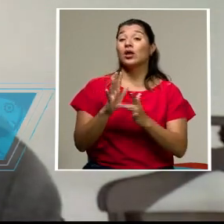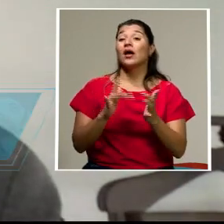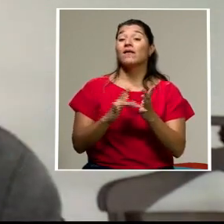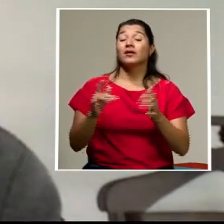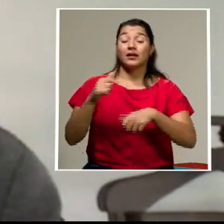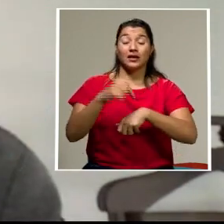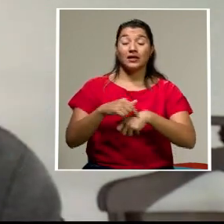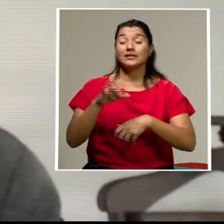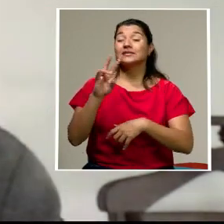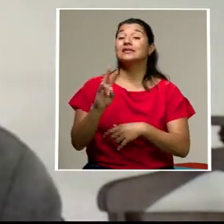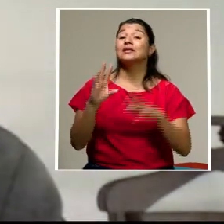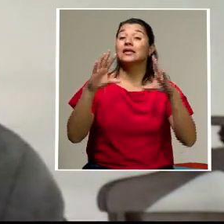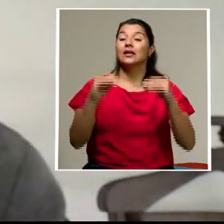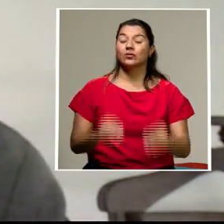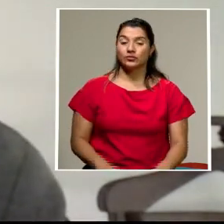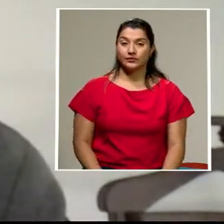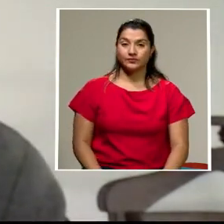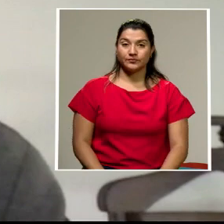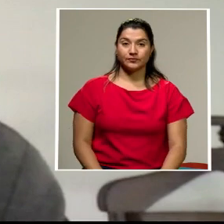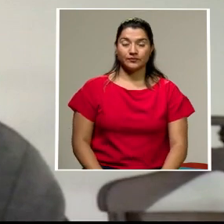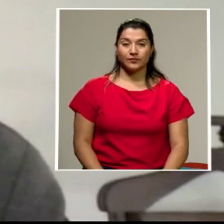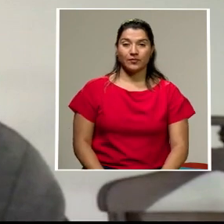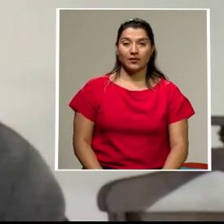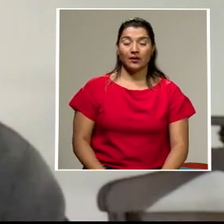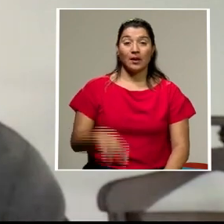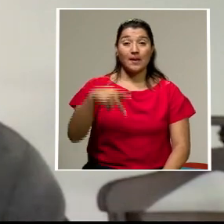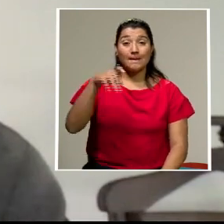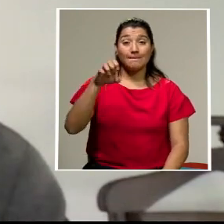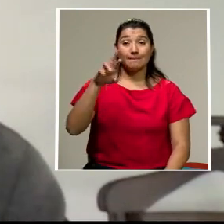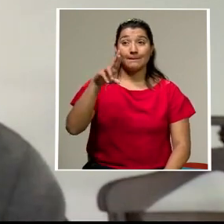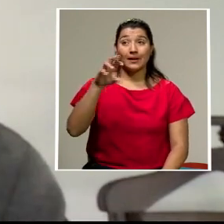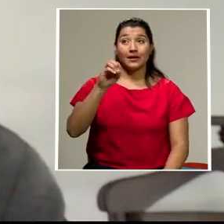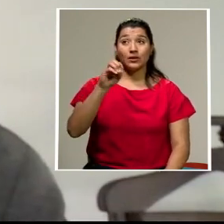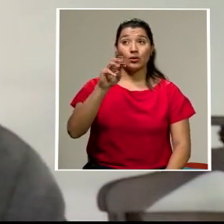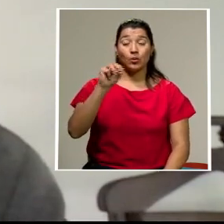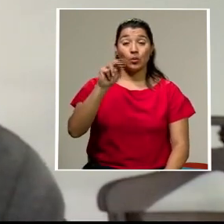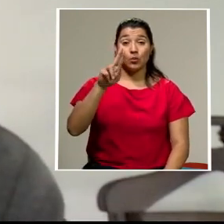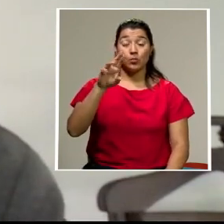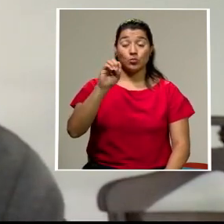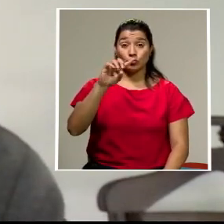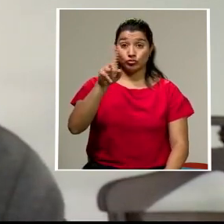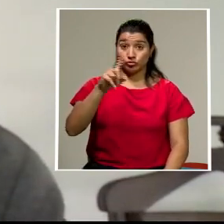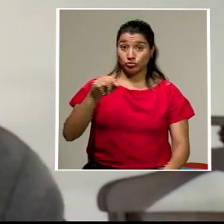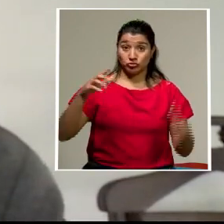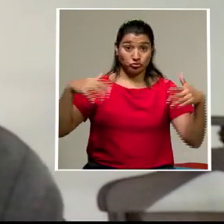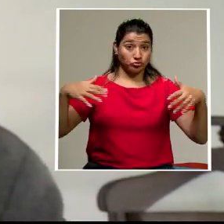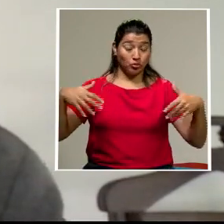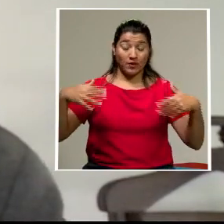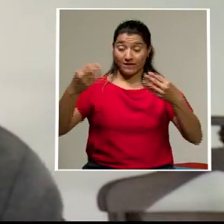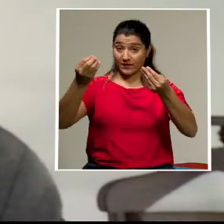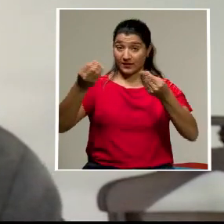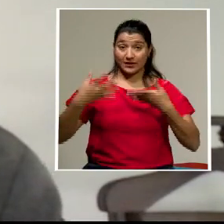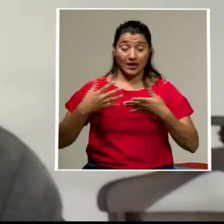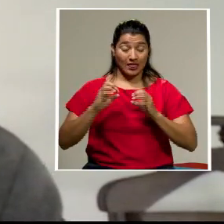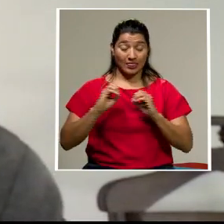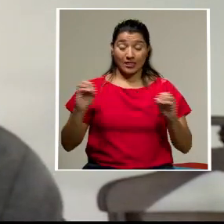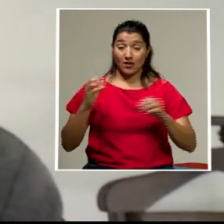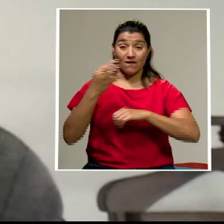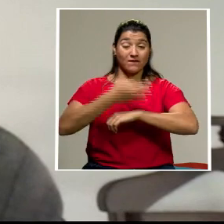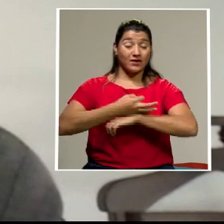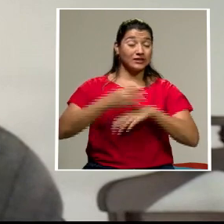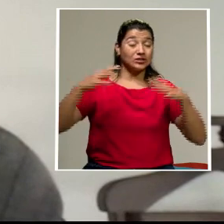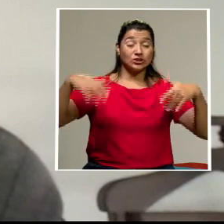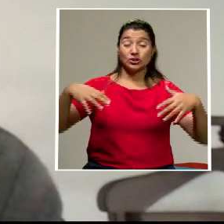las 7 de la noche. Don Pedro Muñoz no me ha dado ninguna fecha ni